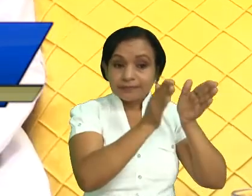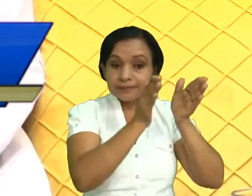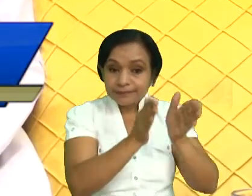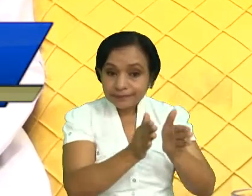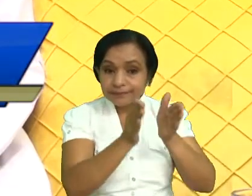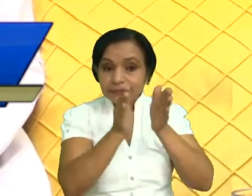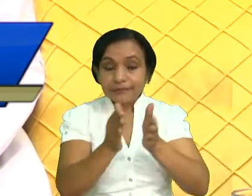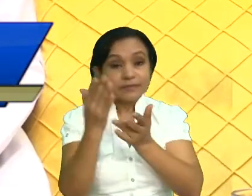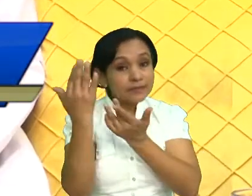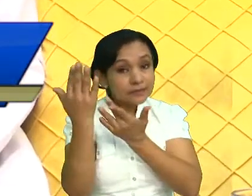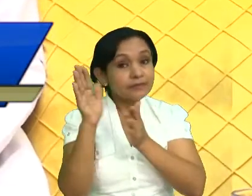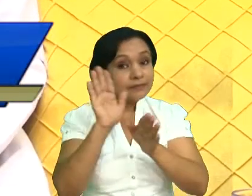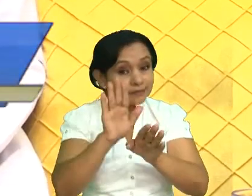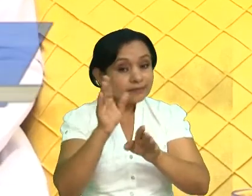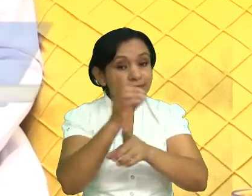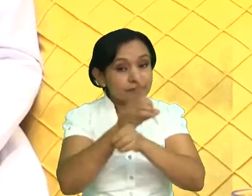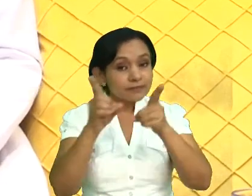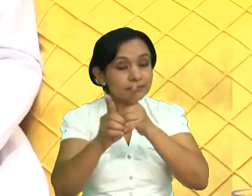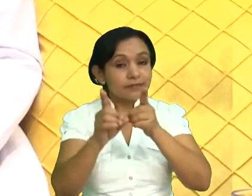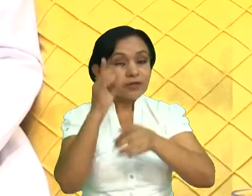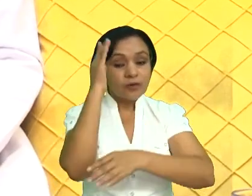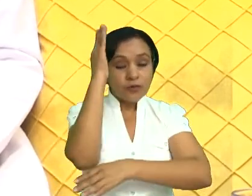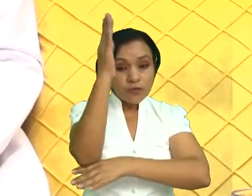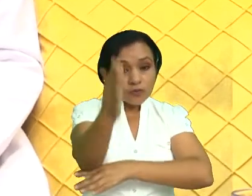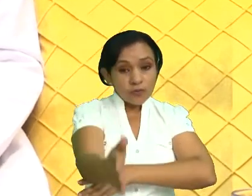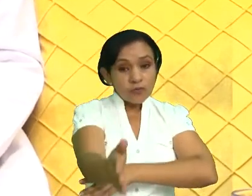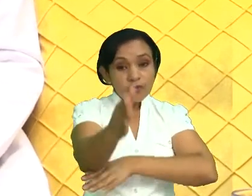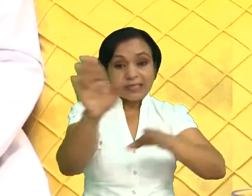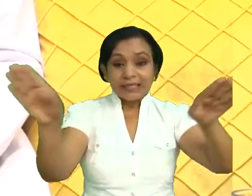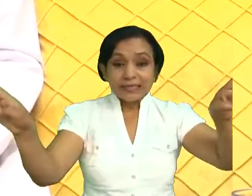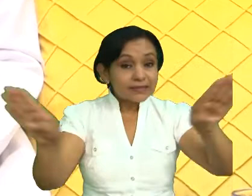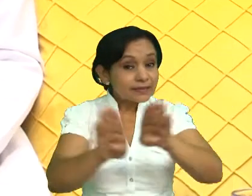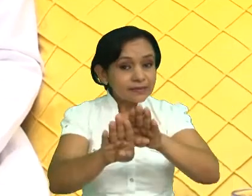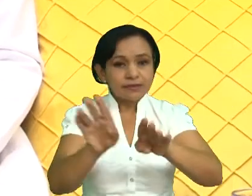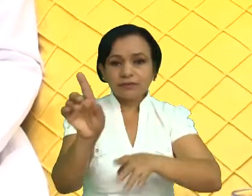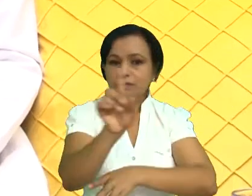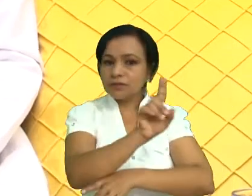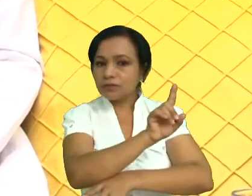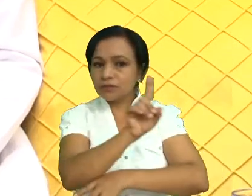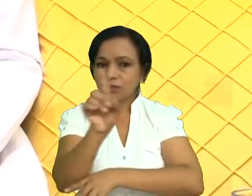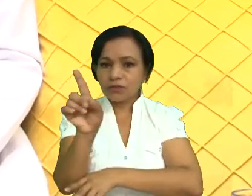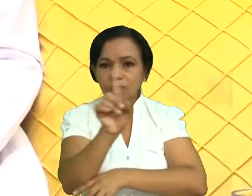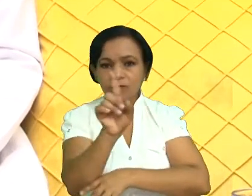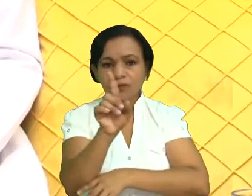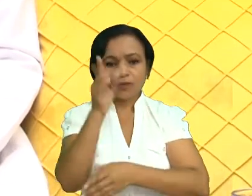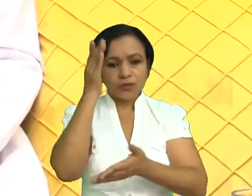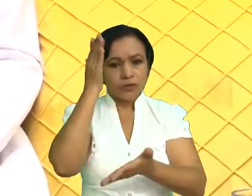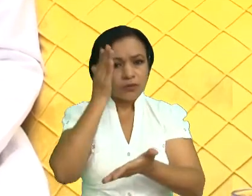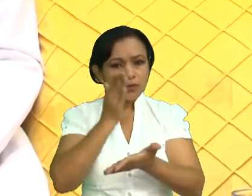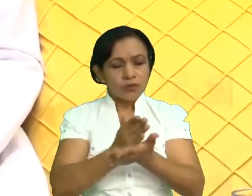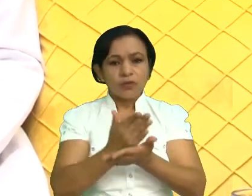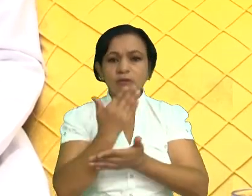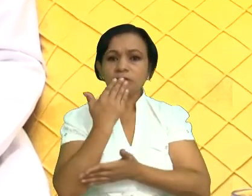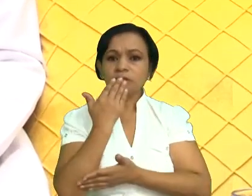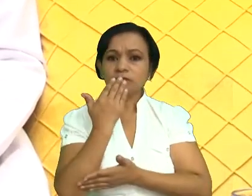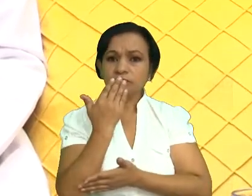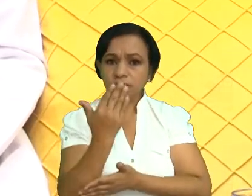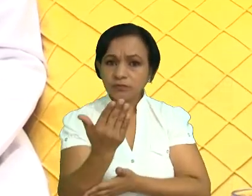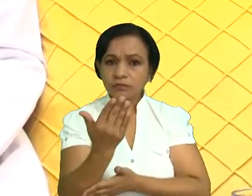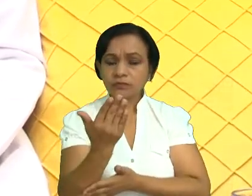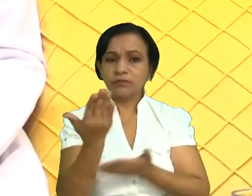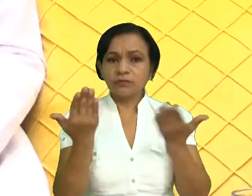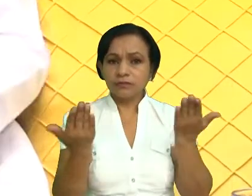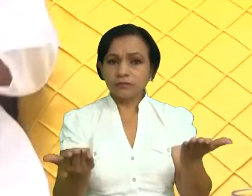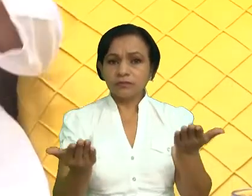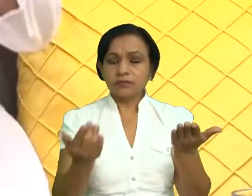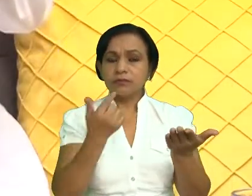que nosotros tenemos que cerrar ninguna frontera. Y eso ha sido una decisión, yo creo, bastante sensata y oportuna,